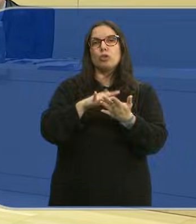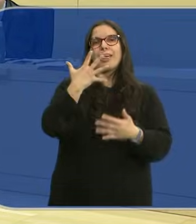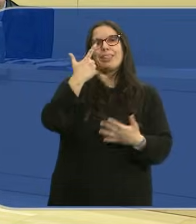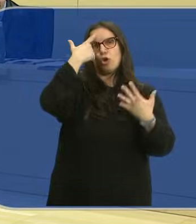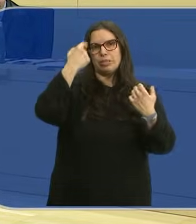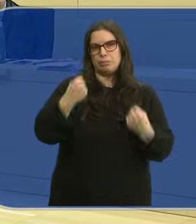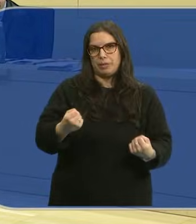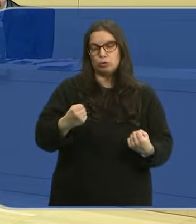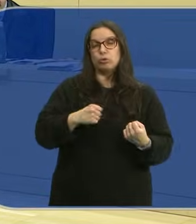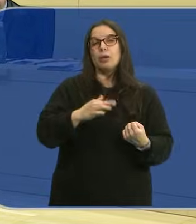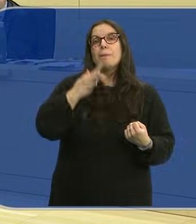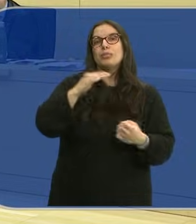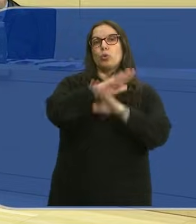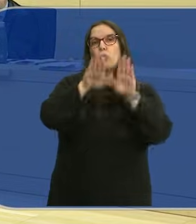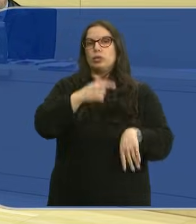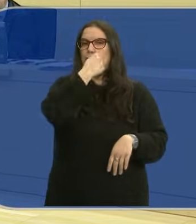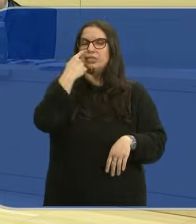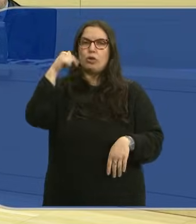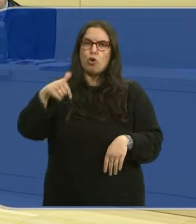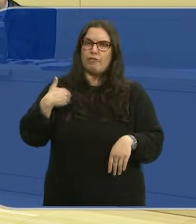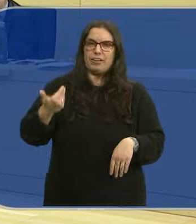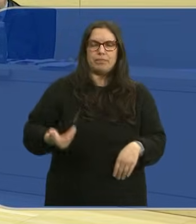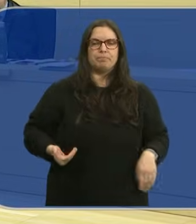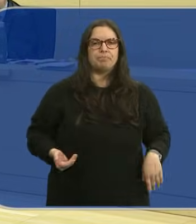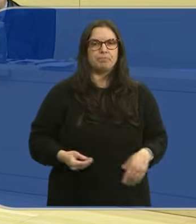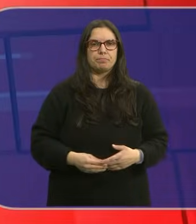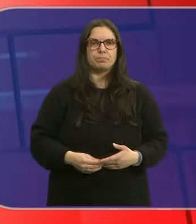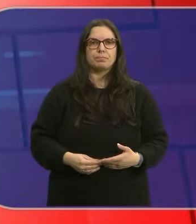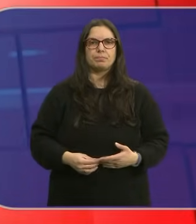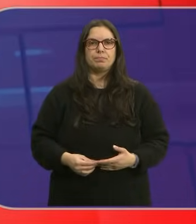5 peritos y un último testigo que no ha podido acudir hoy.